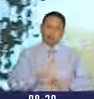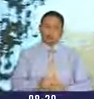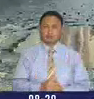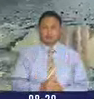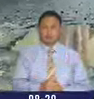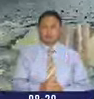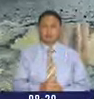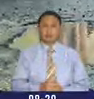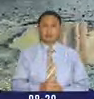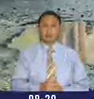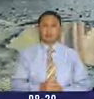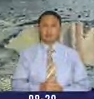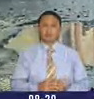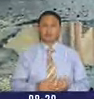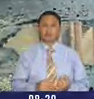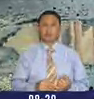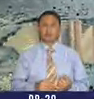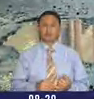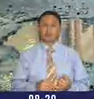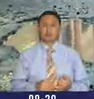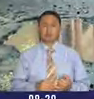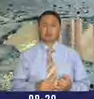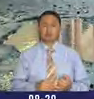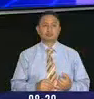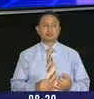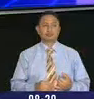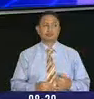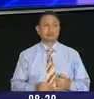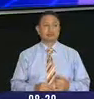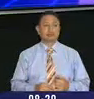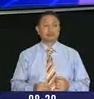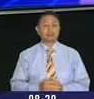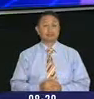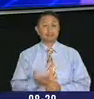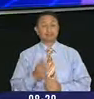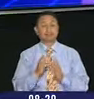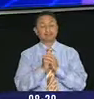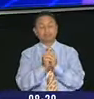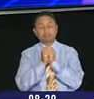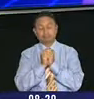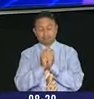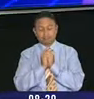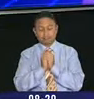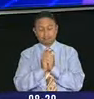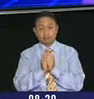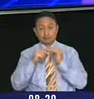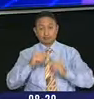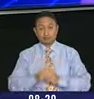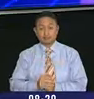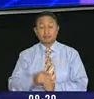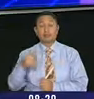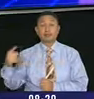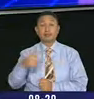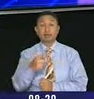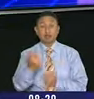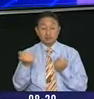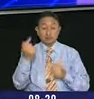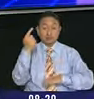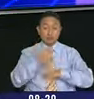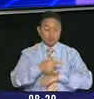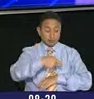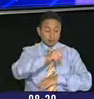tubería. Informó Priscila Cadena. Las plegarias son para los que tienen que dar el operativo